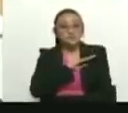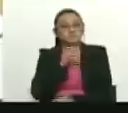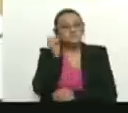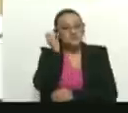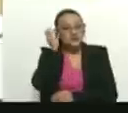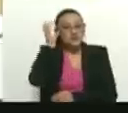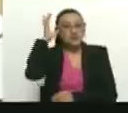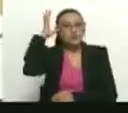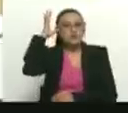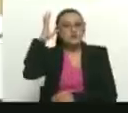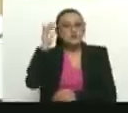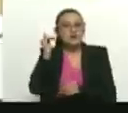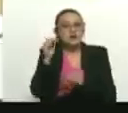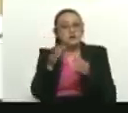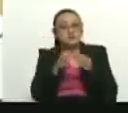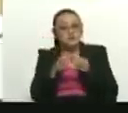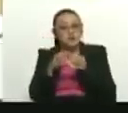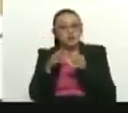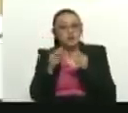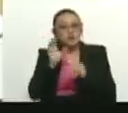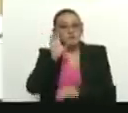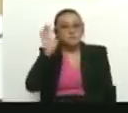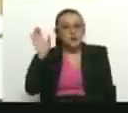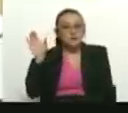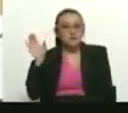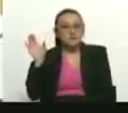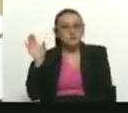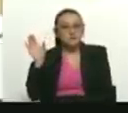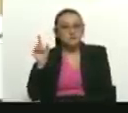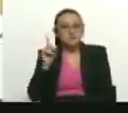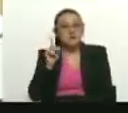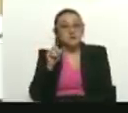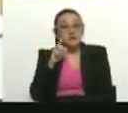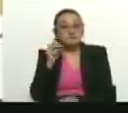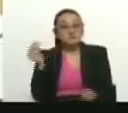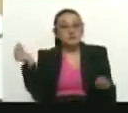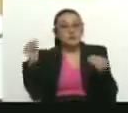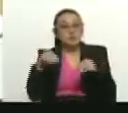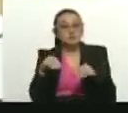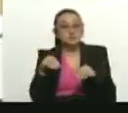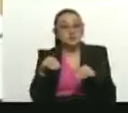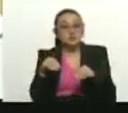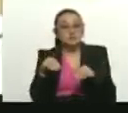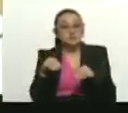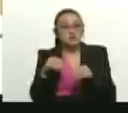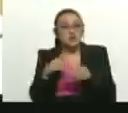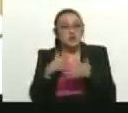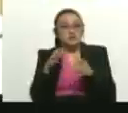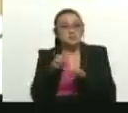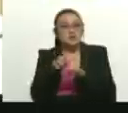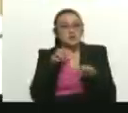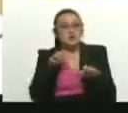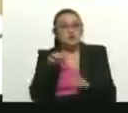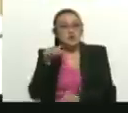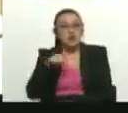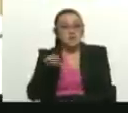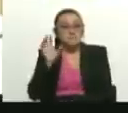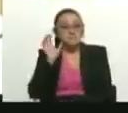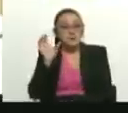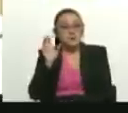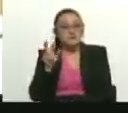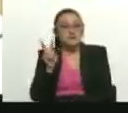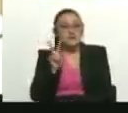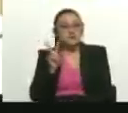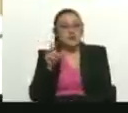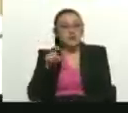sabiduría colectiva del país y sobre todo con un gran consenso de las grandes mayorías de este país de que